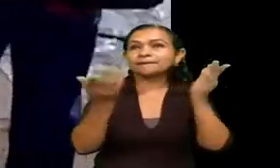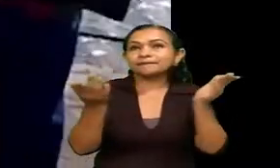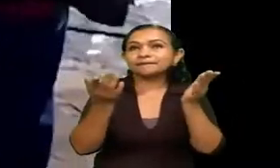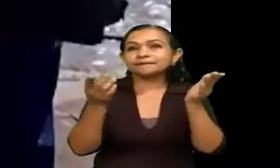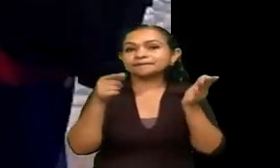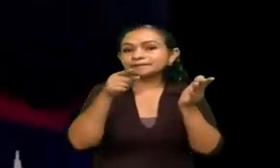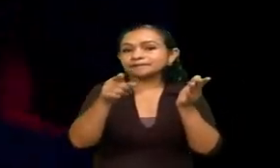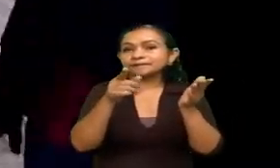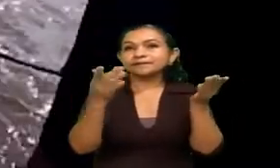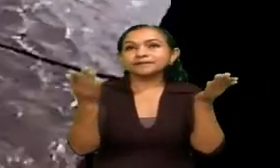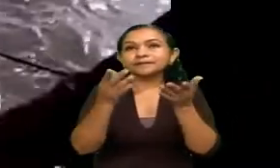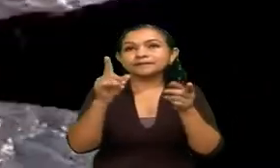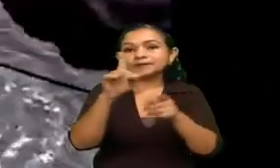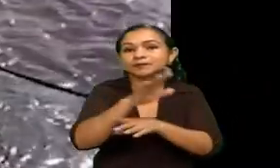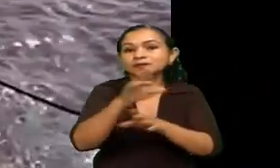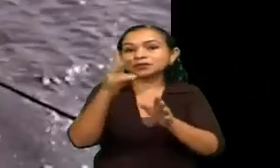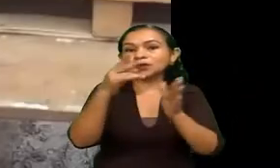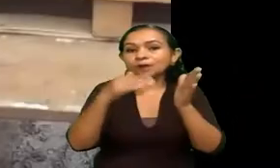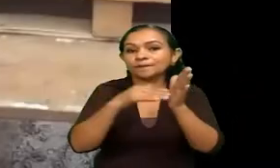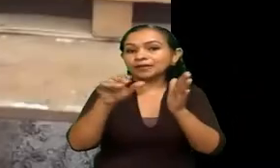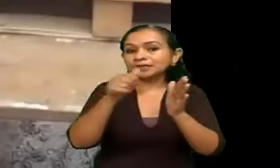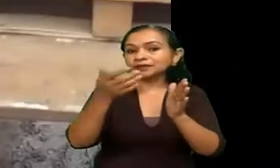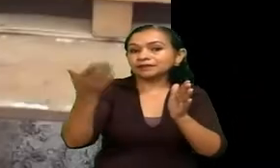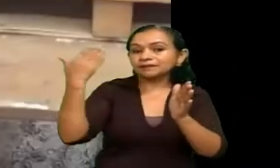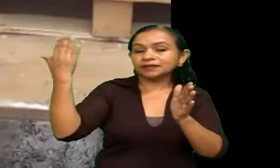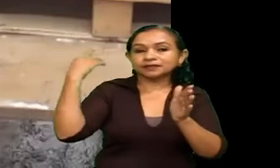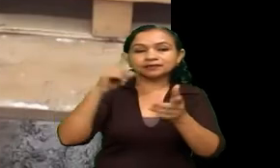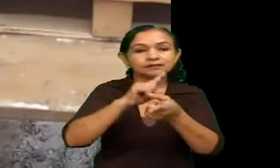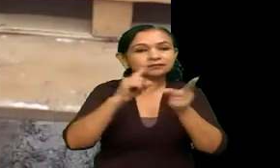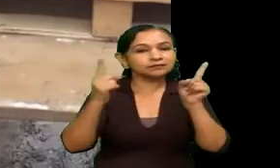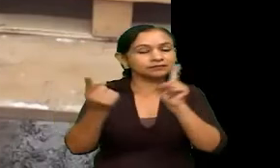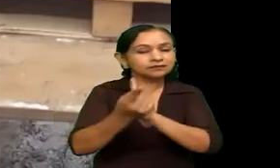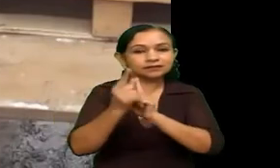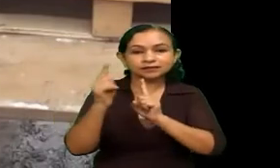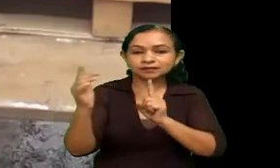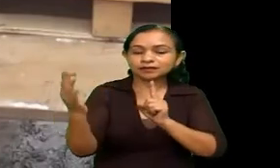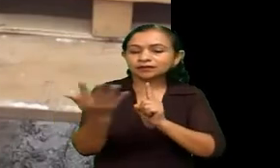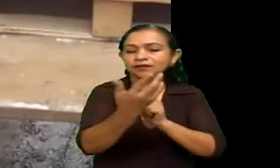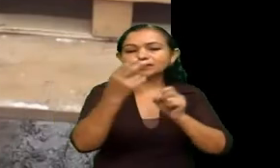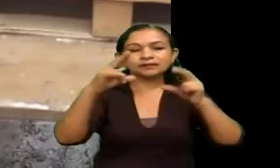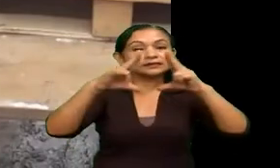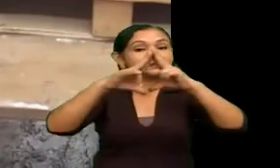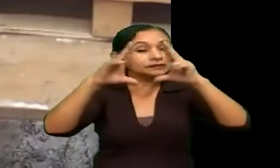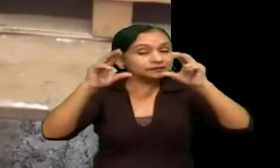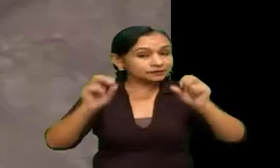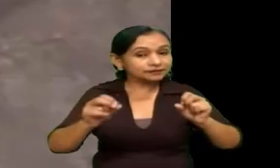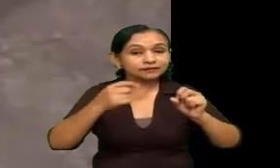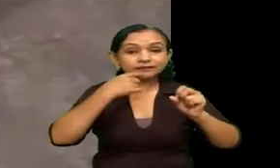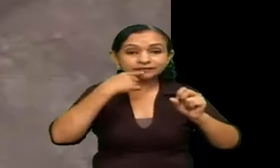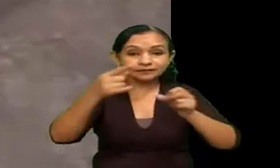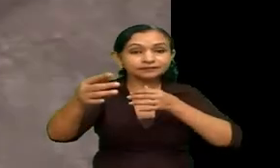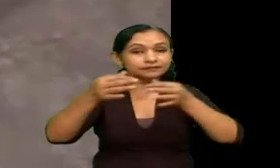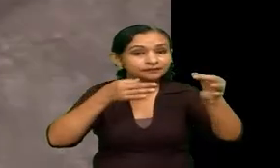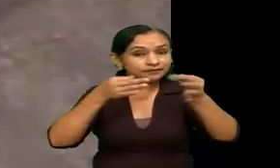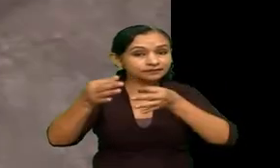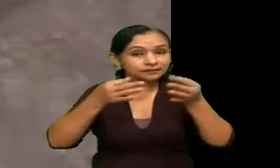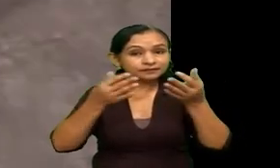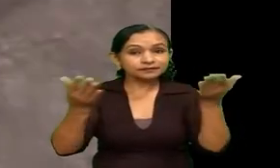aquel finales del 2006. Donde en todo el territorio nacional. A nivel nacional. Por eso es que te decía que